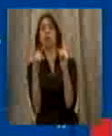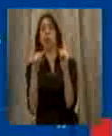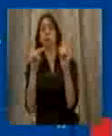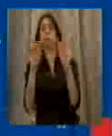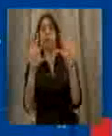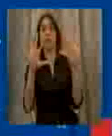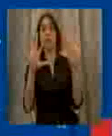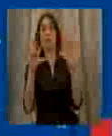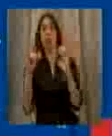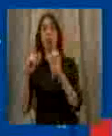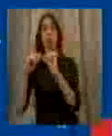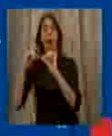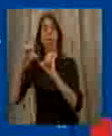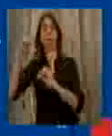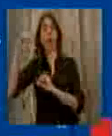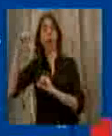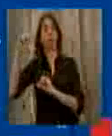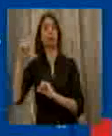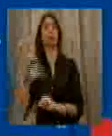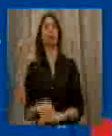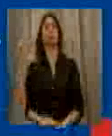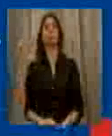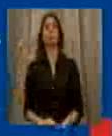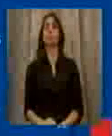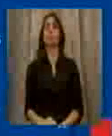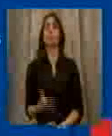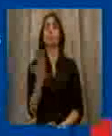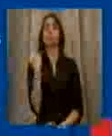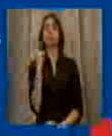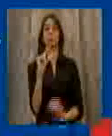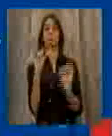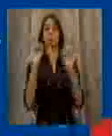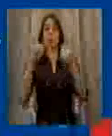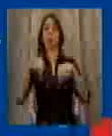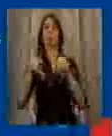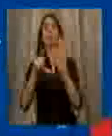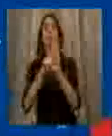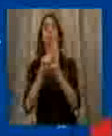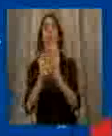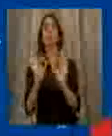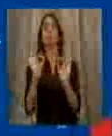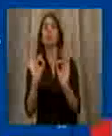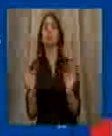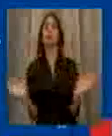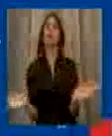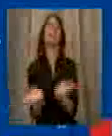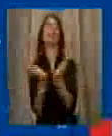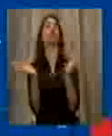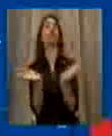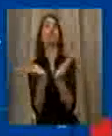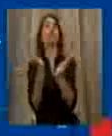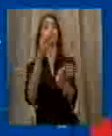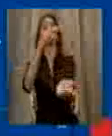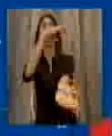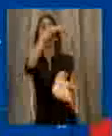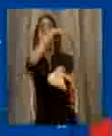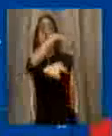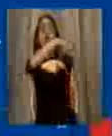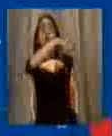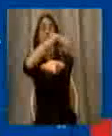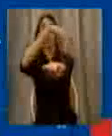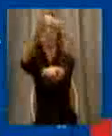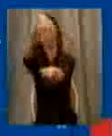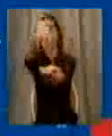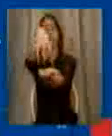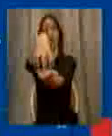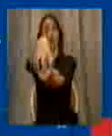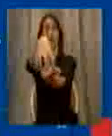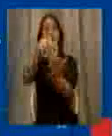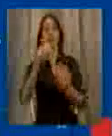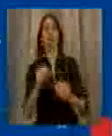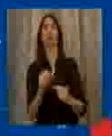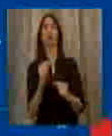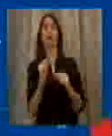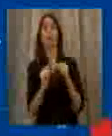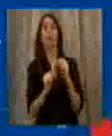2006-2010. Estamos, ¿no es cierto?, acabamos de aprobar una ley especial para fomentar las zonas extremas y